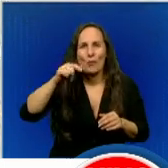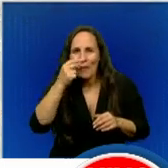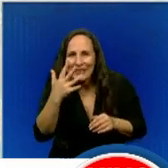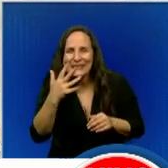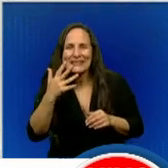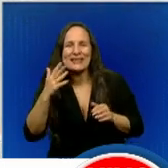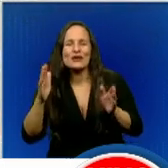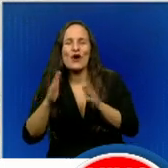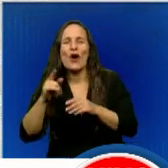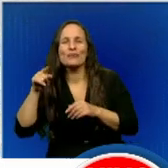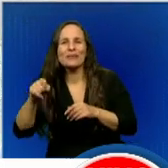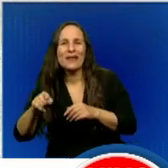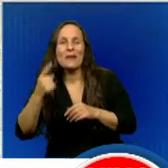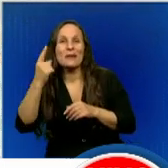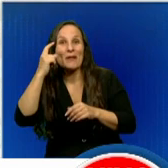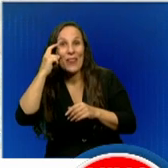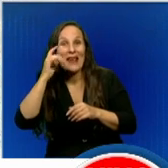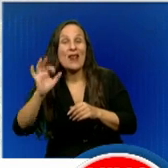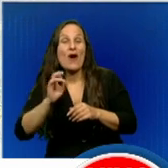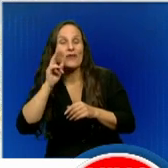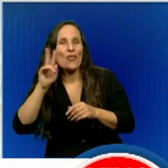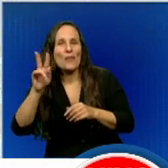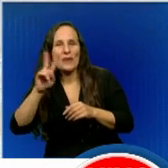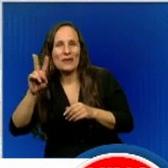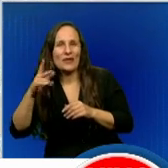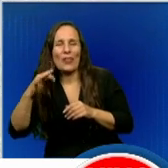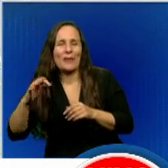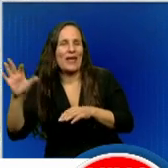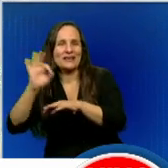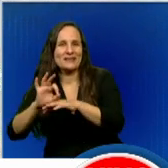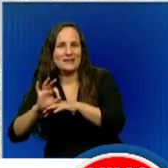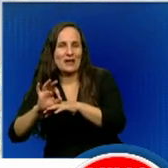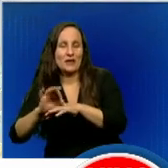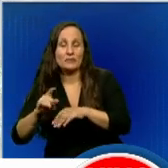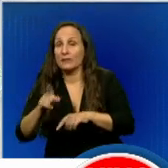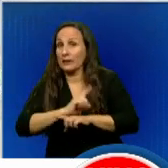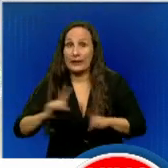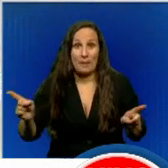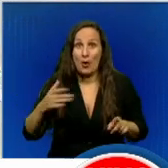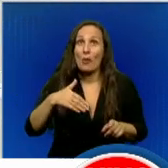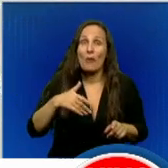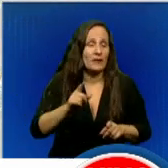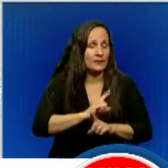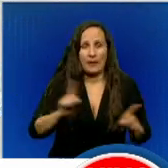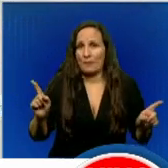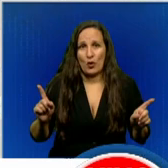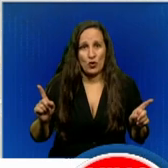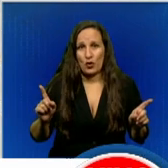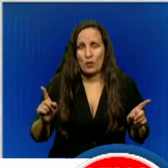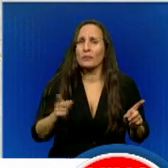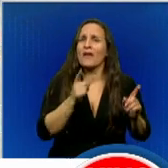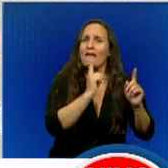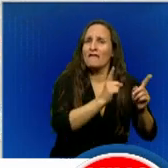partir del primero de enero de 2022 esto tampoco va a ocurrir y van a quedar